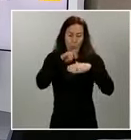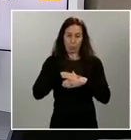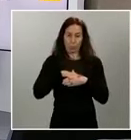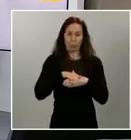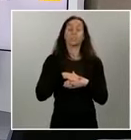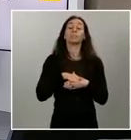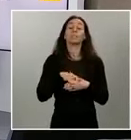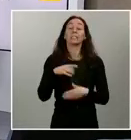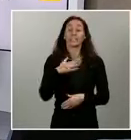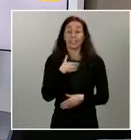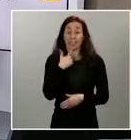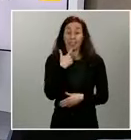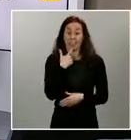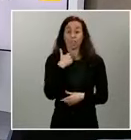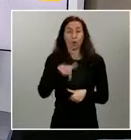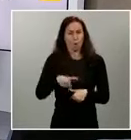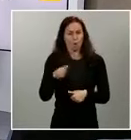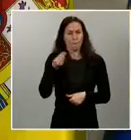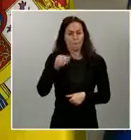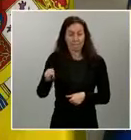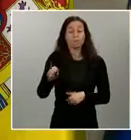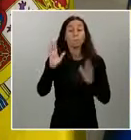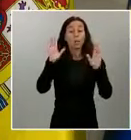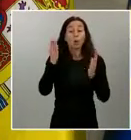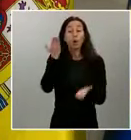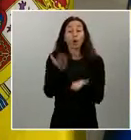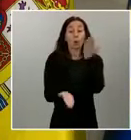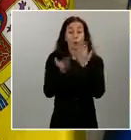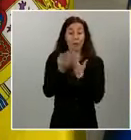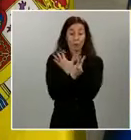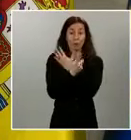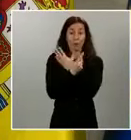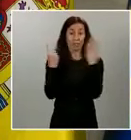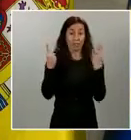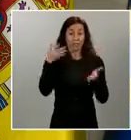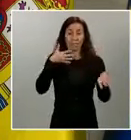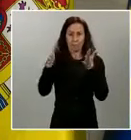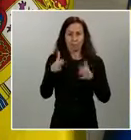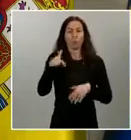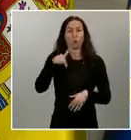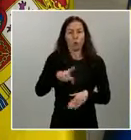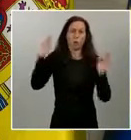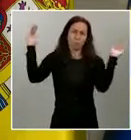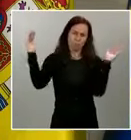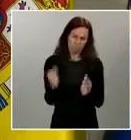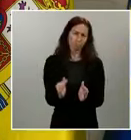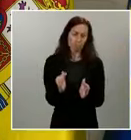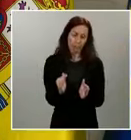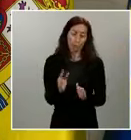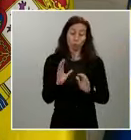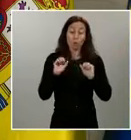la del lunes 16 de marzo, que fue el primer día del estado de alarma, en que fueron utilizados por